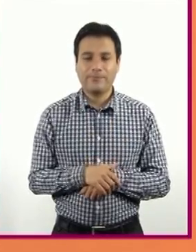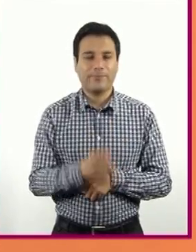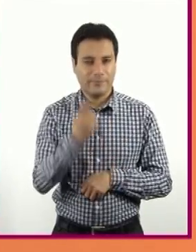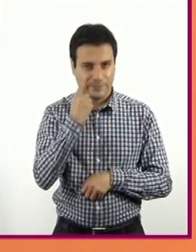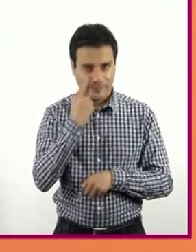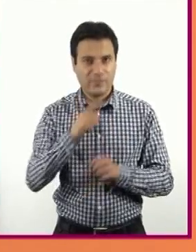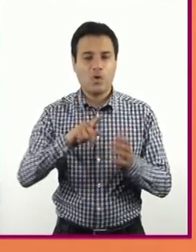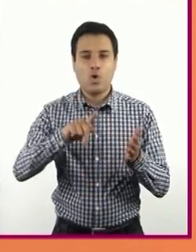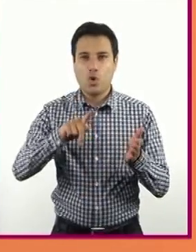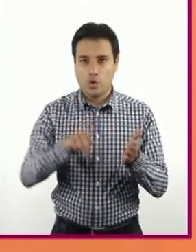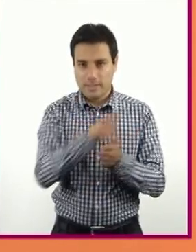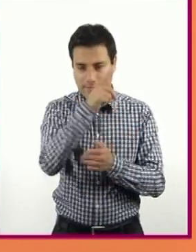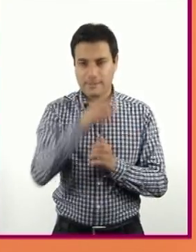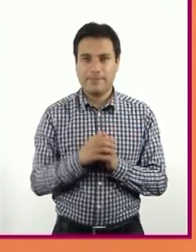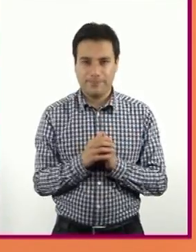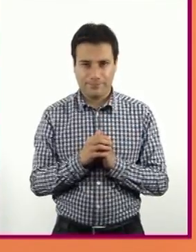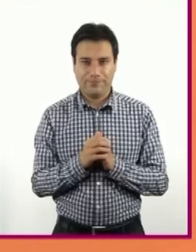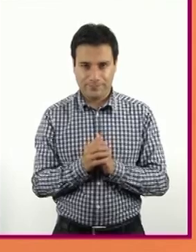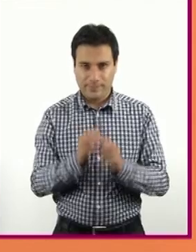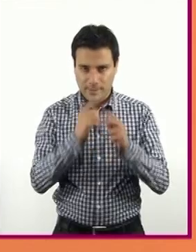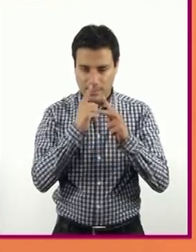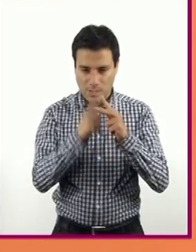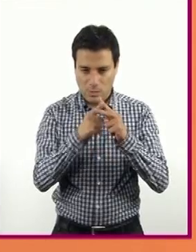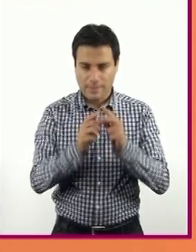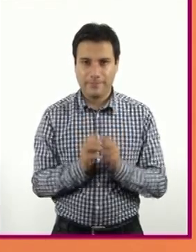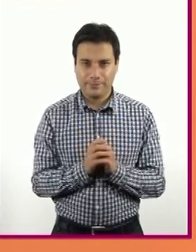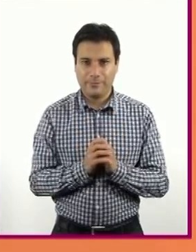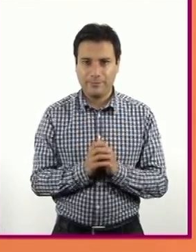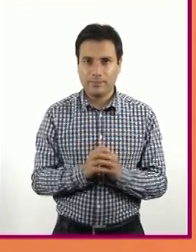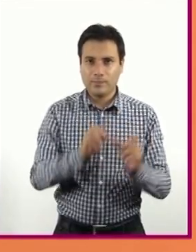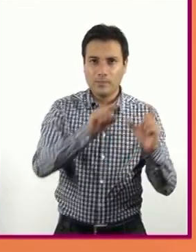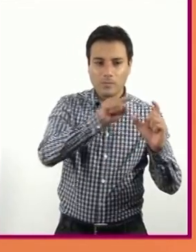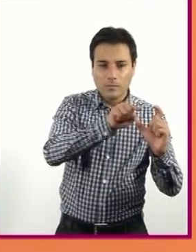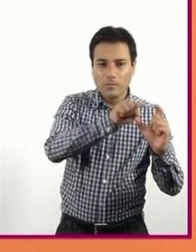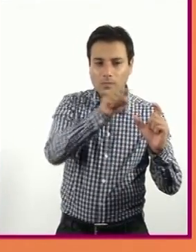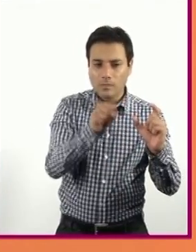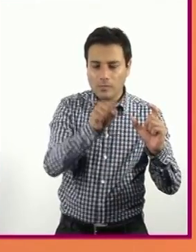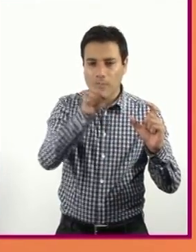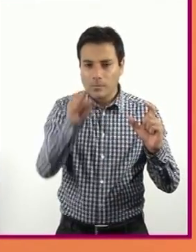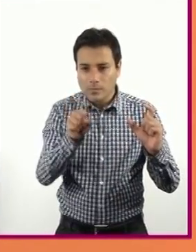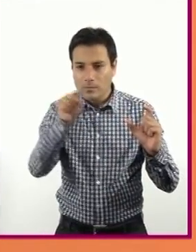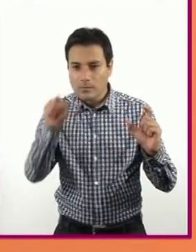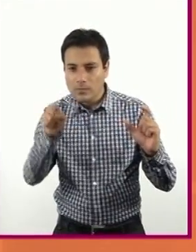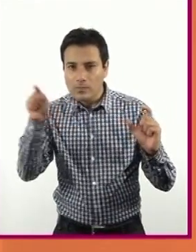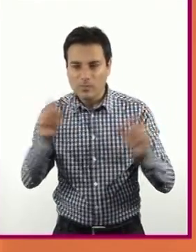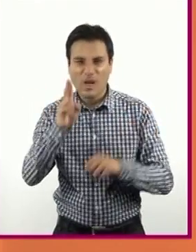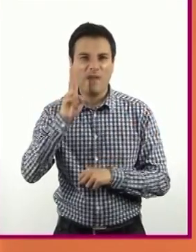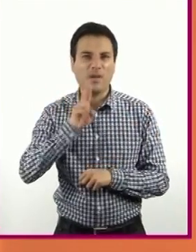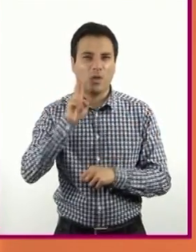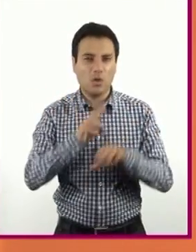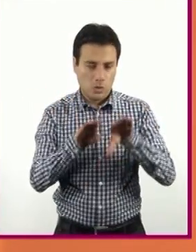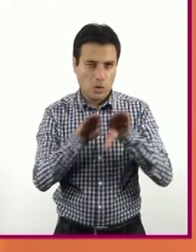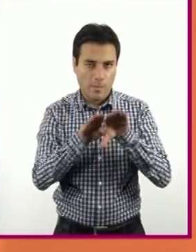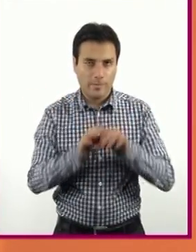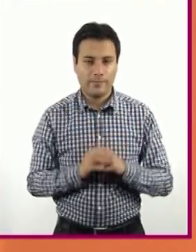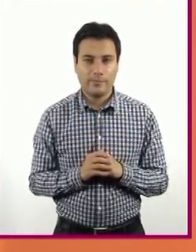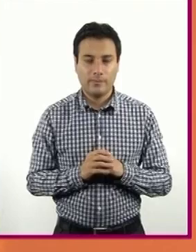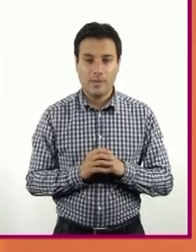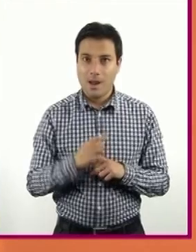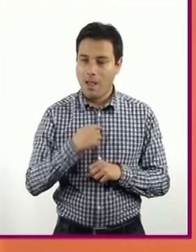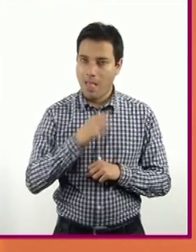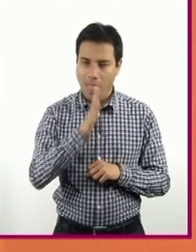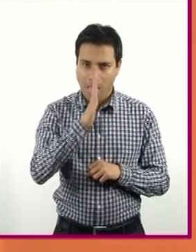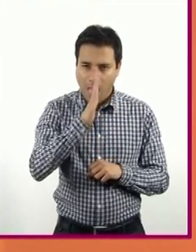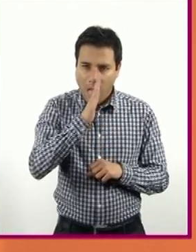las diferencias de esas primeras diferencias para obtener un mismo resultado. No, maestra,